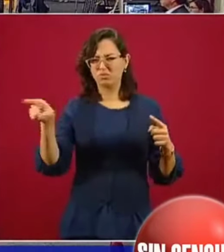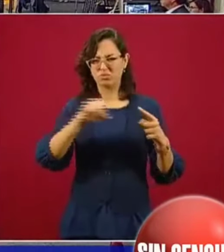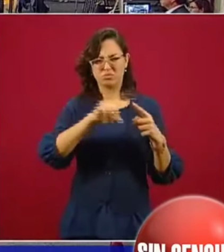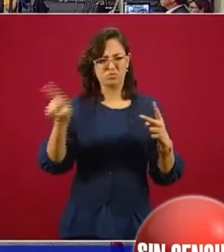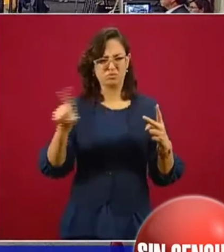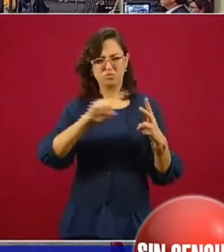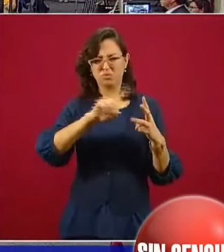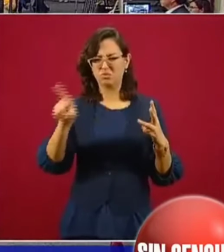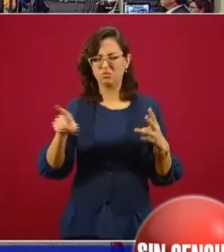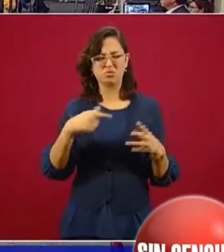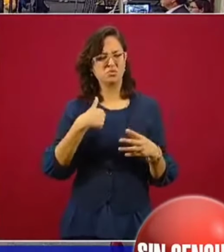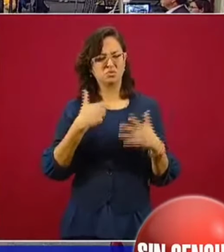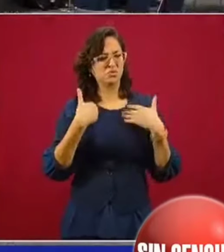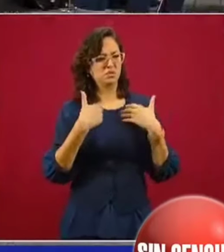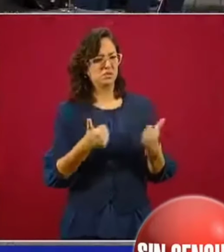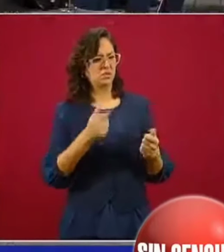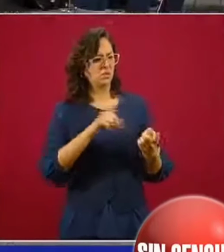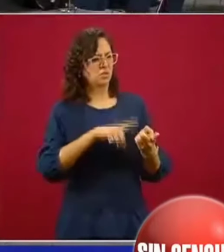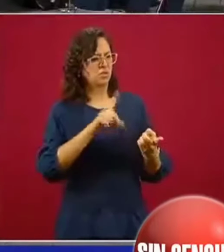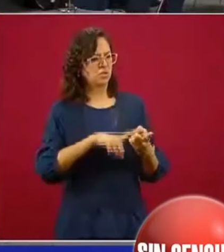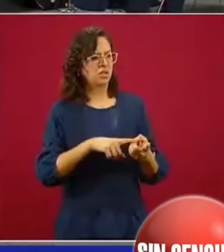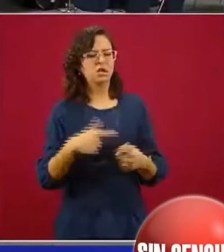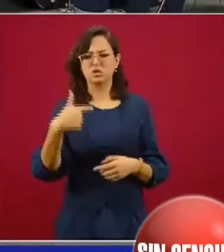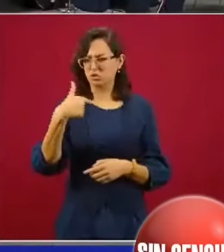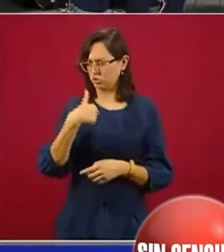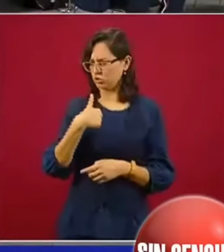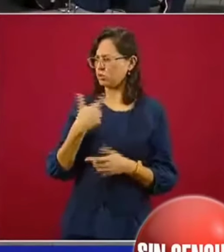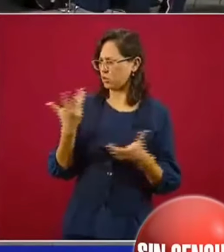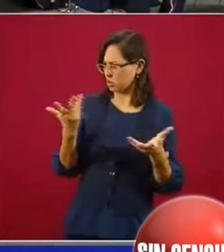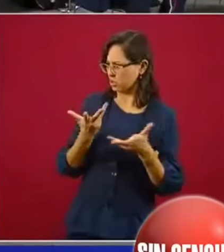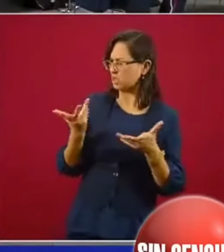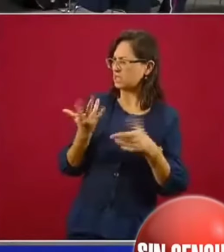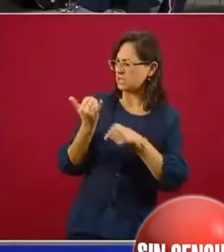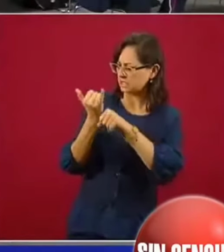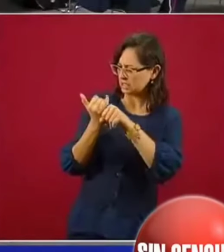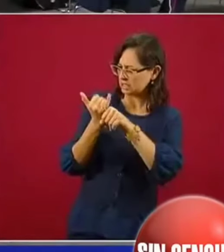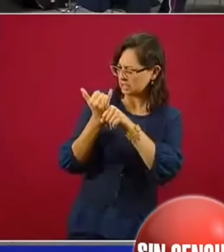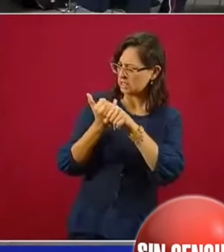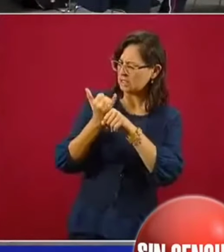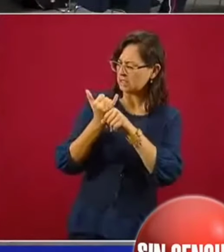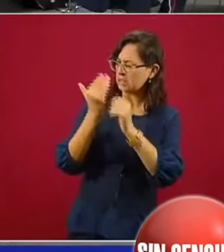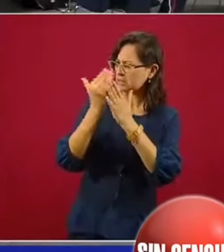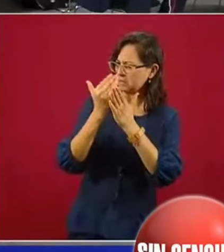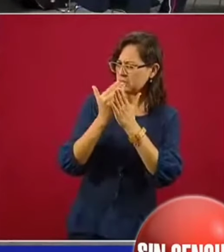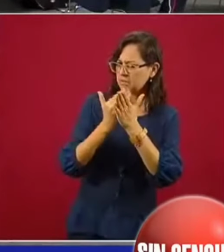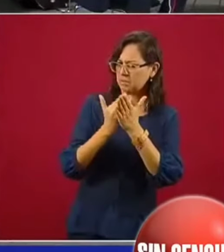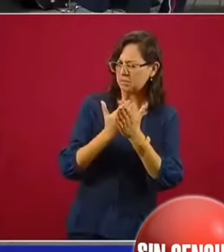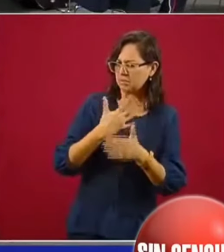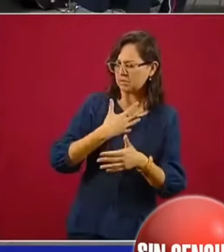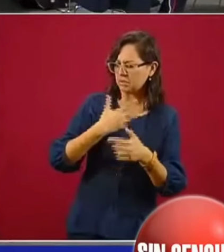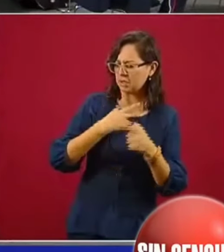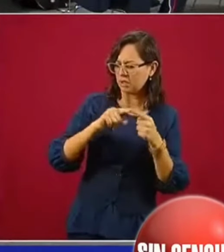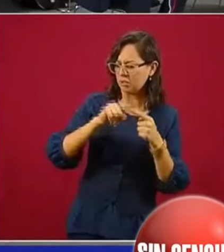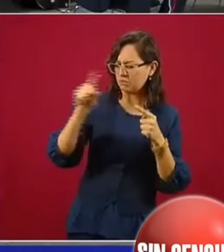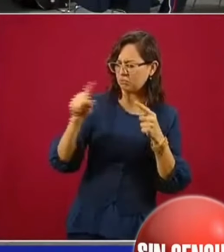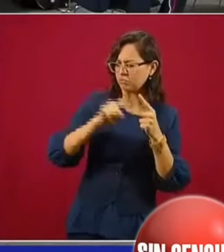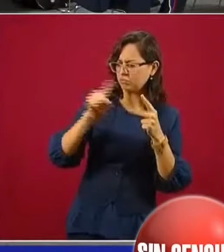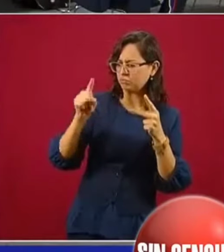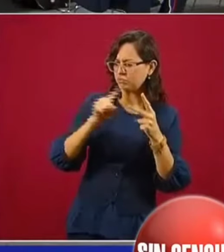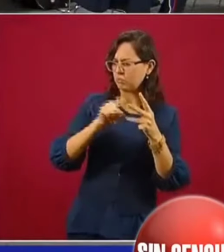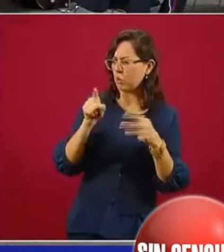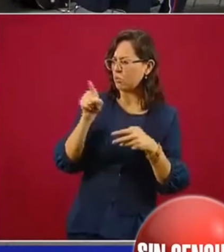Hice un análisis y tengo la segmentación de las curvas que ustedes han